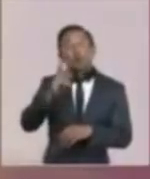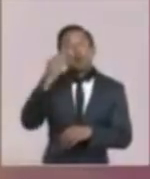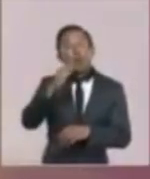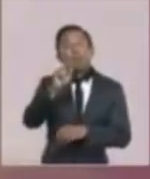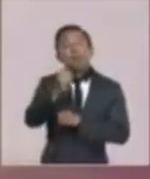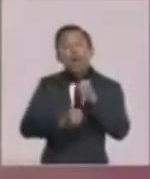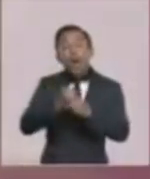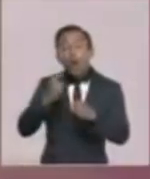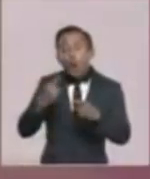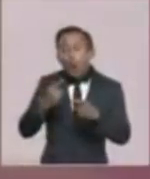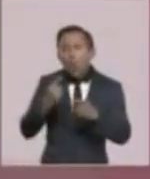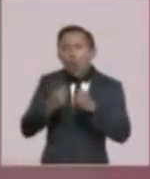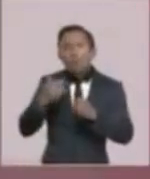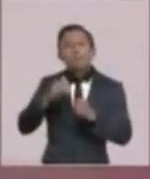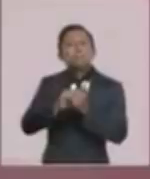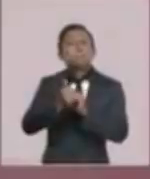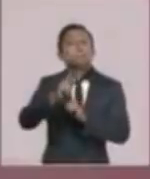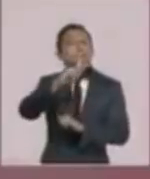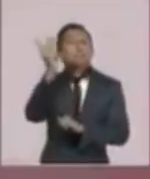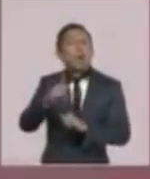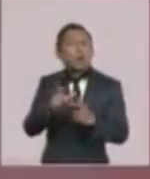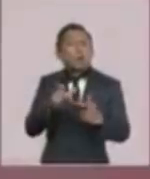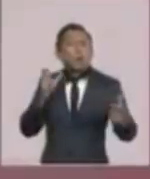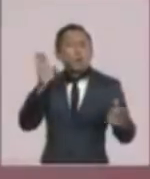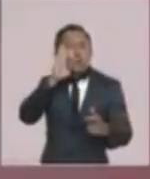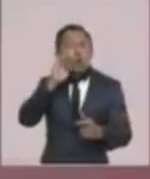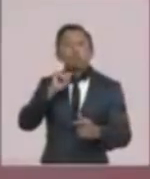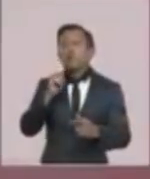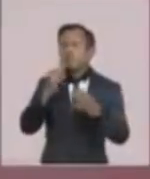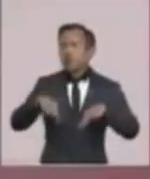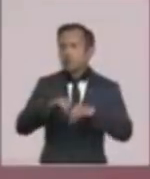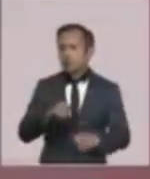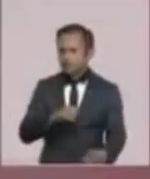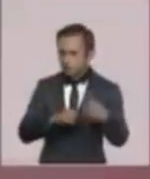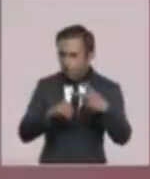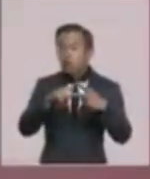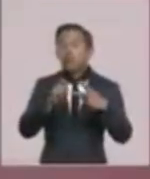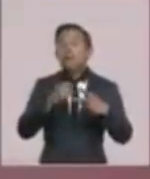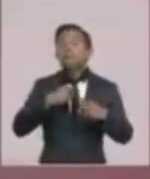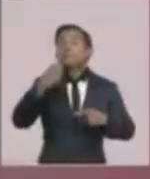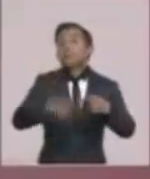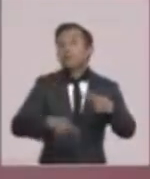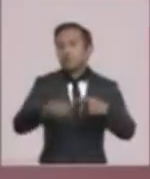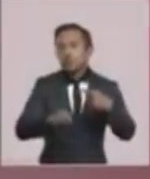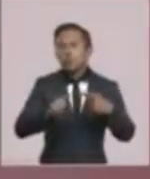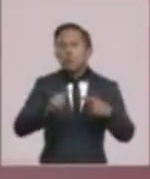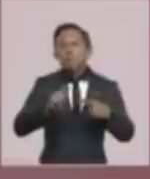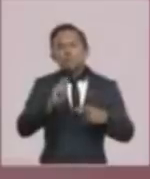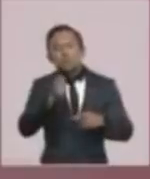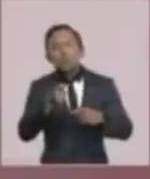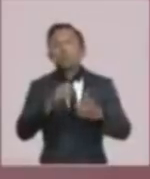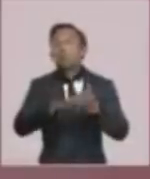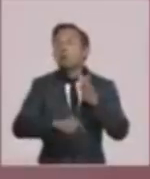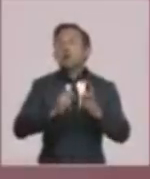Yo propongo una estrategia en 2 grandes ejes. Por un lado, la prevención, atender las causas más profundas, deporte,